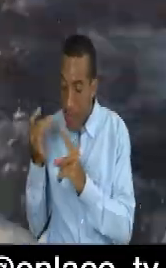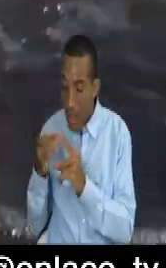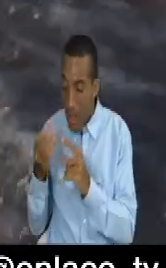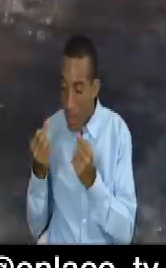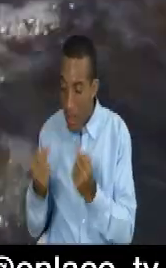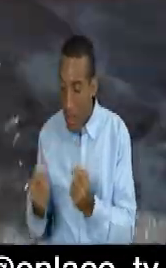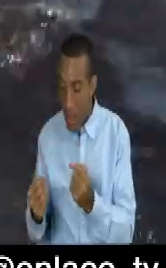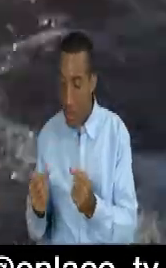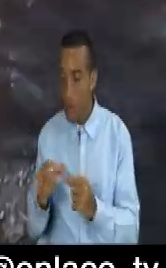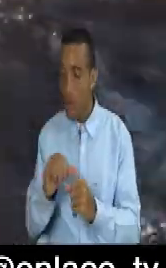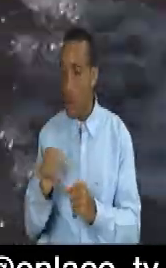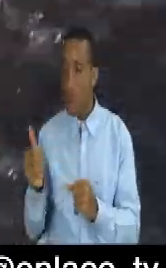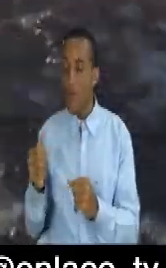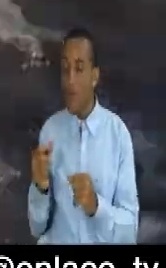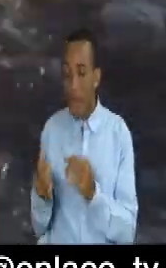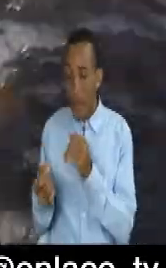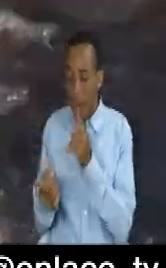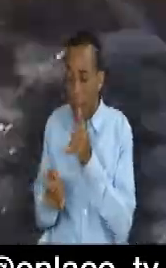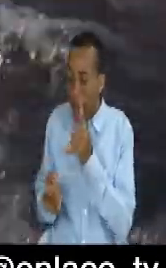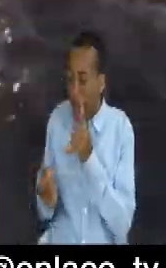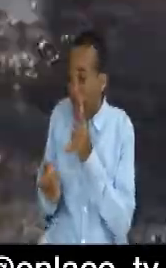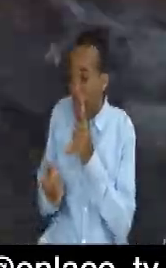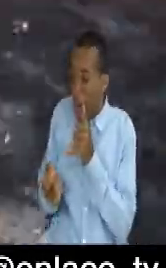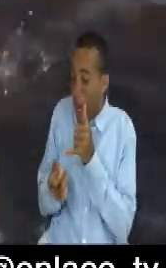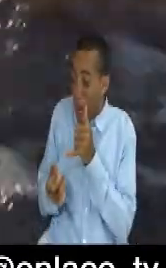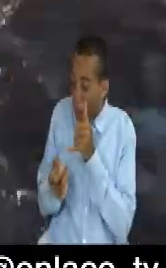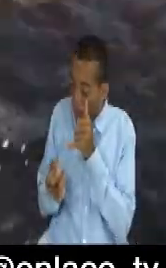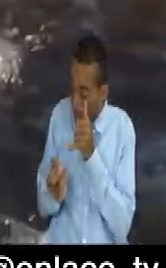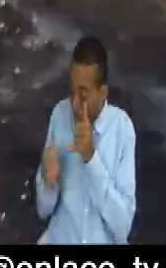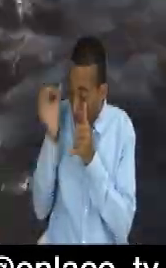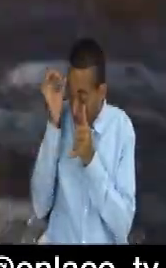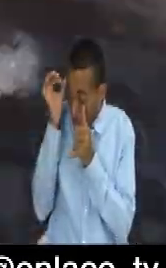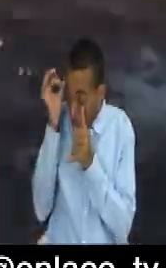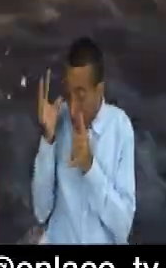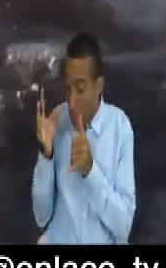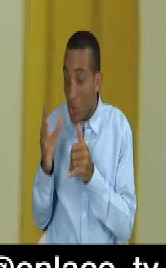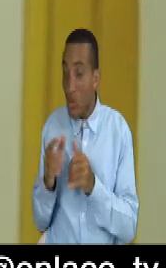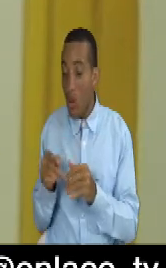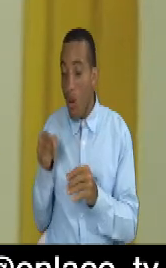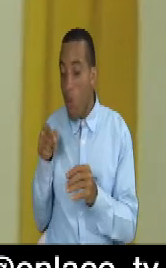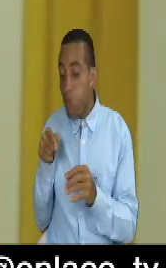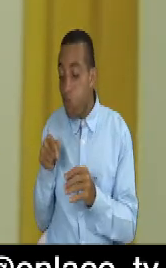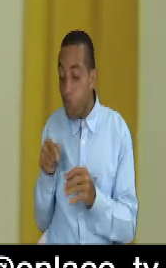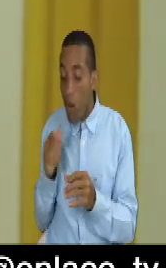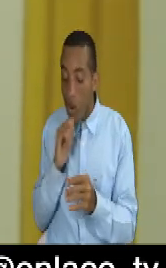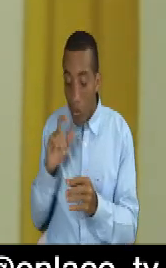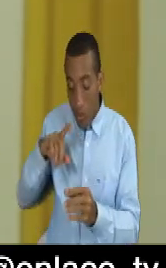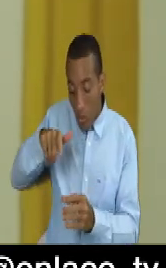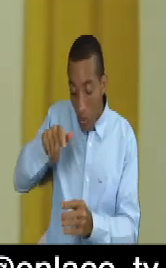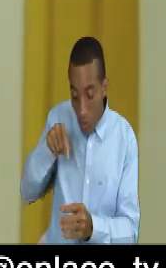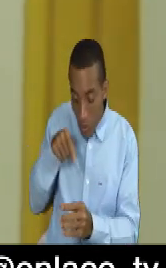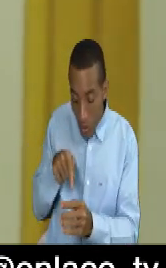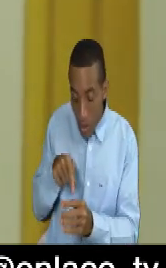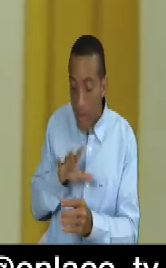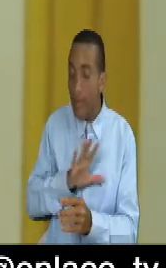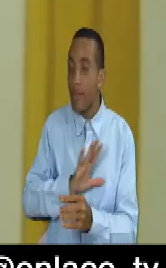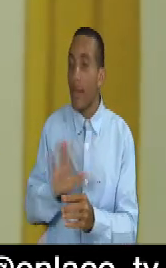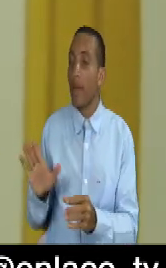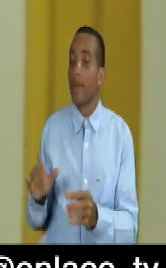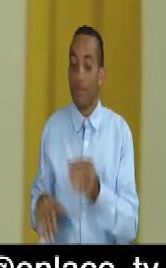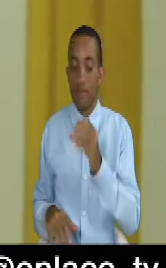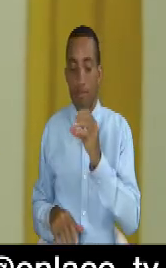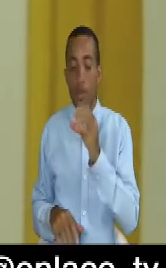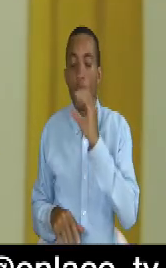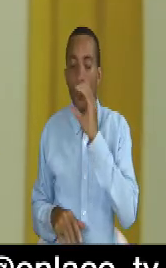incluyendo microorganismos que pueden estar previstos o presentes en el agua potable, son de absoluta confianza para